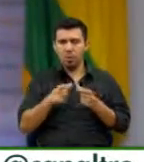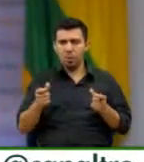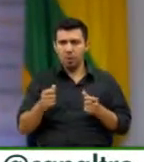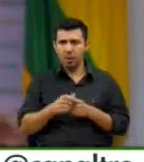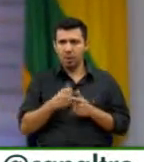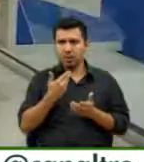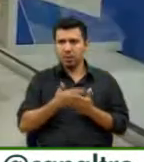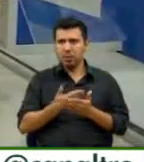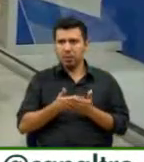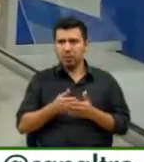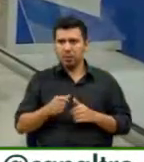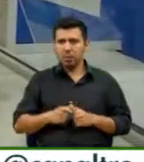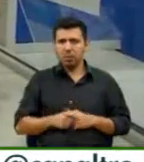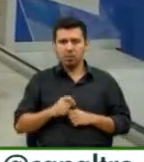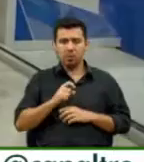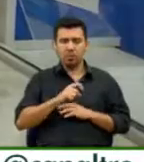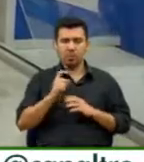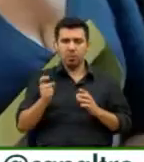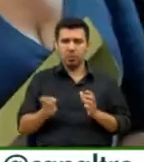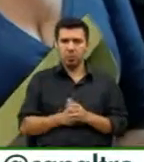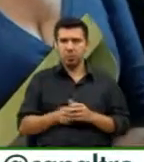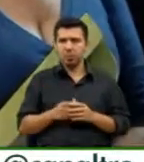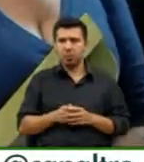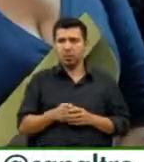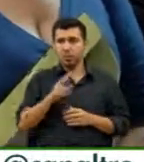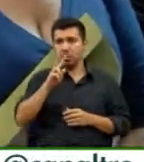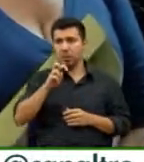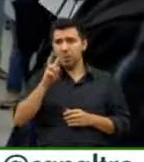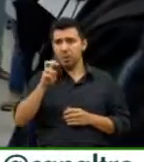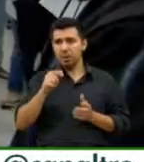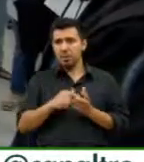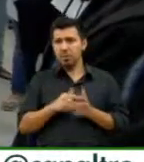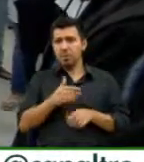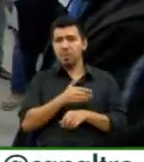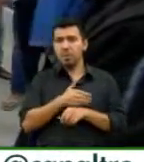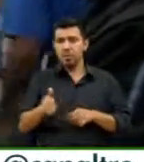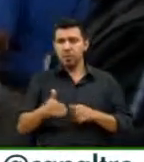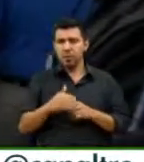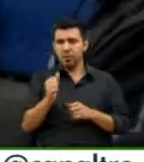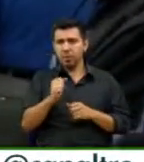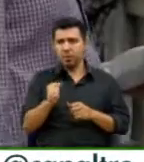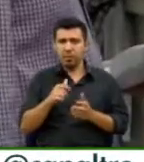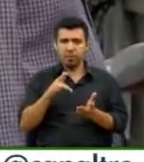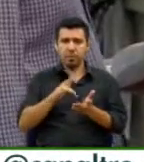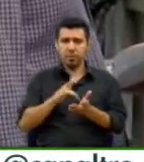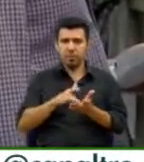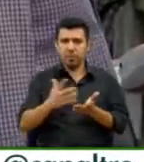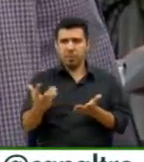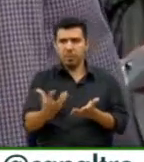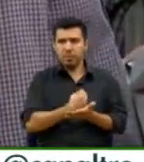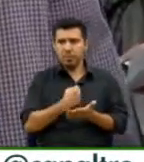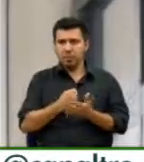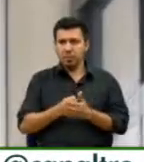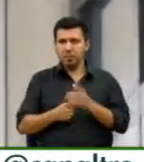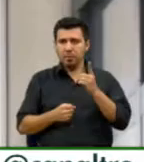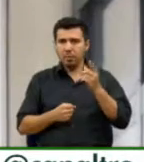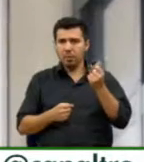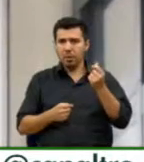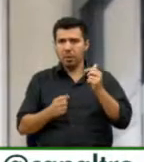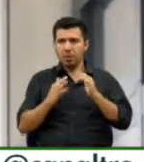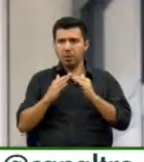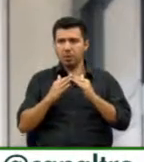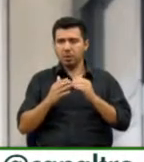la facturación. Cerca de 27 mil millones de pesos es el valor que aún queda pendiente por recaudar por concepto de